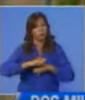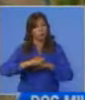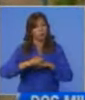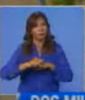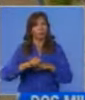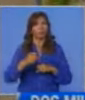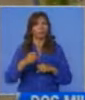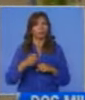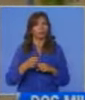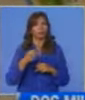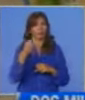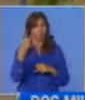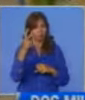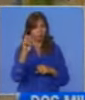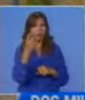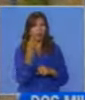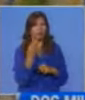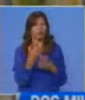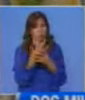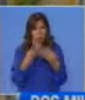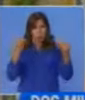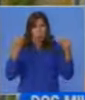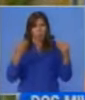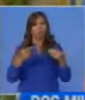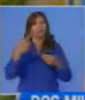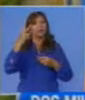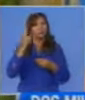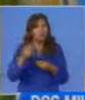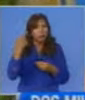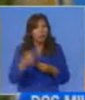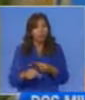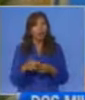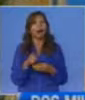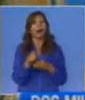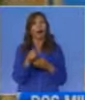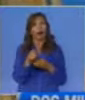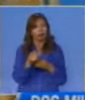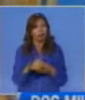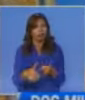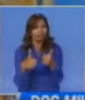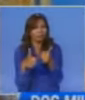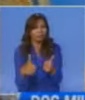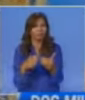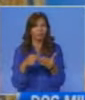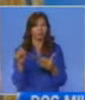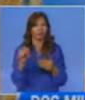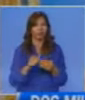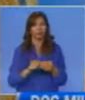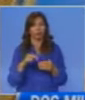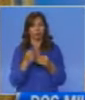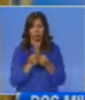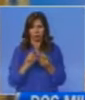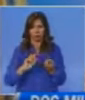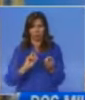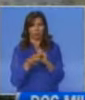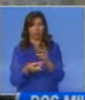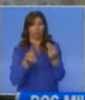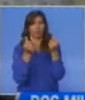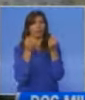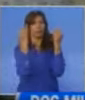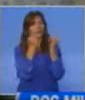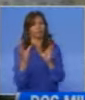el mismo día en que Juan Pablo II era designado beato y luego en tiempo récord sería santo.